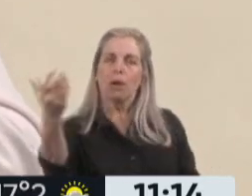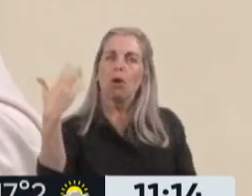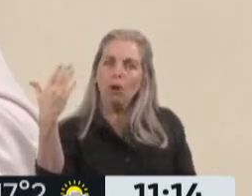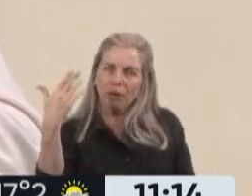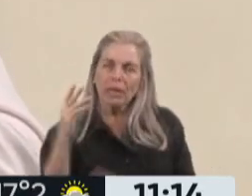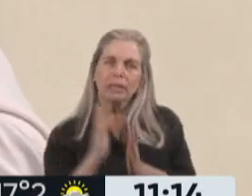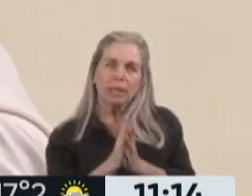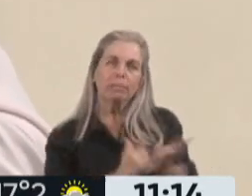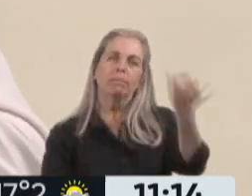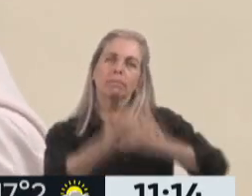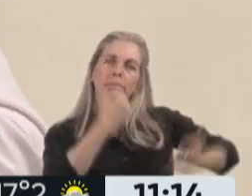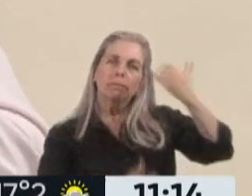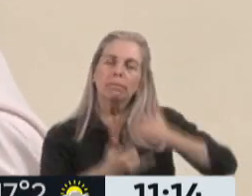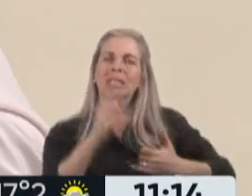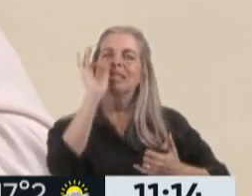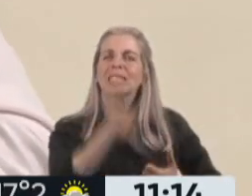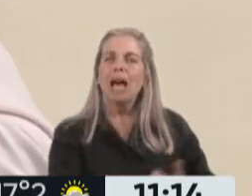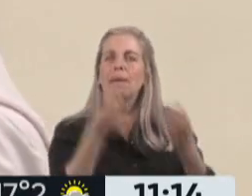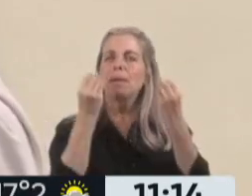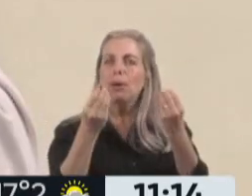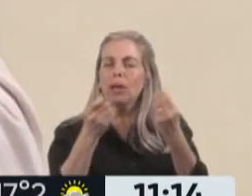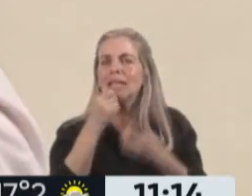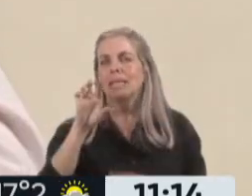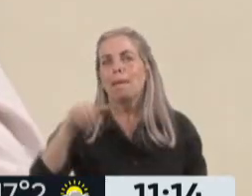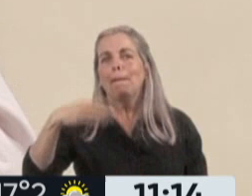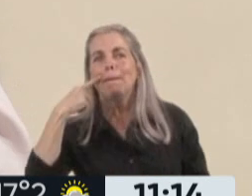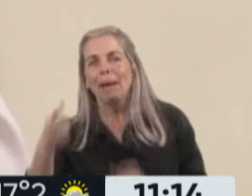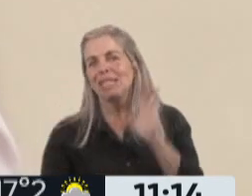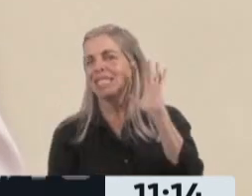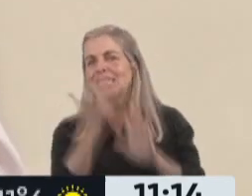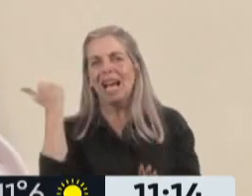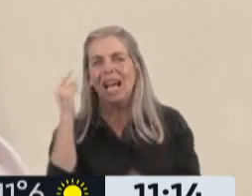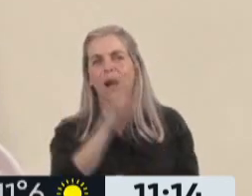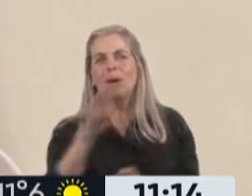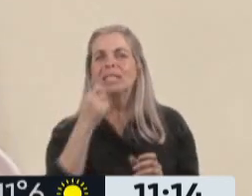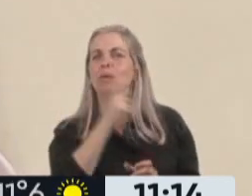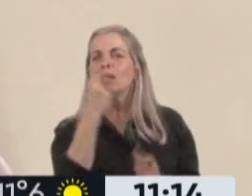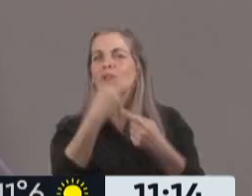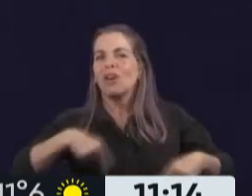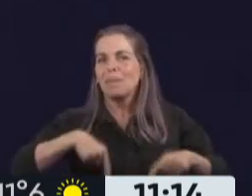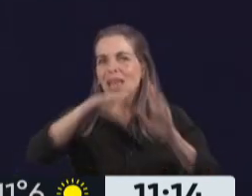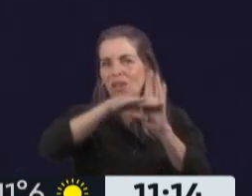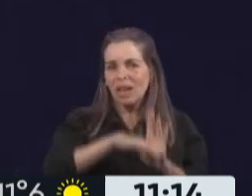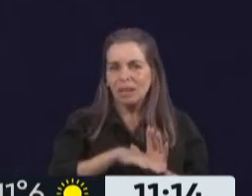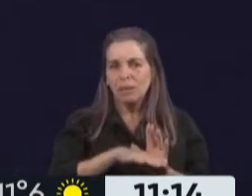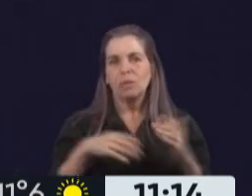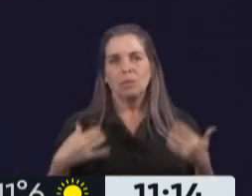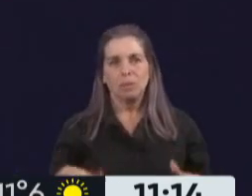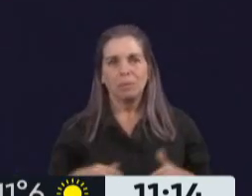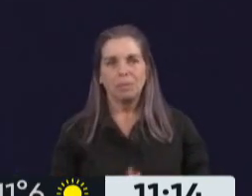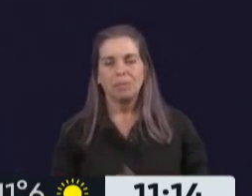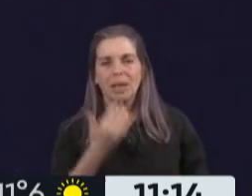si puede confirmar los motivos y se le puede decir a los jubilados ese recorte si es real o no. Gracias.